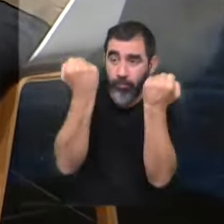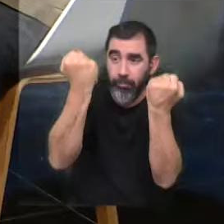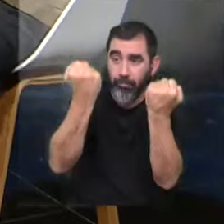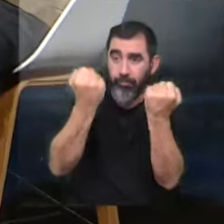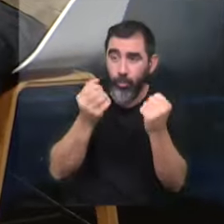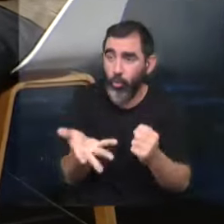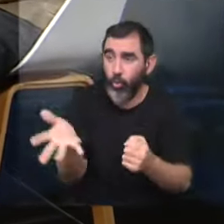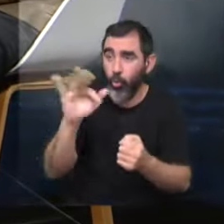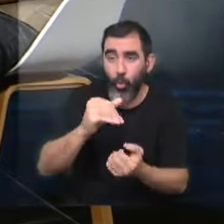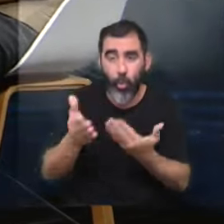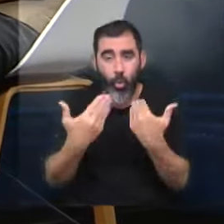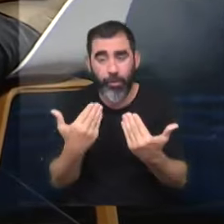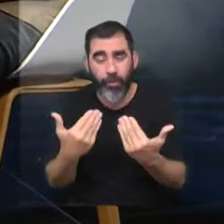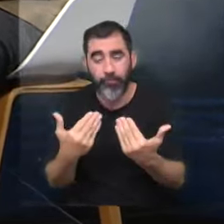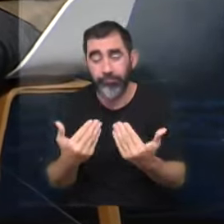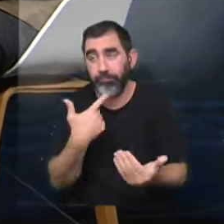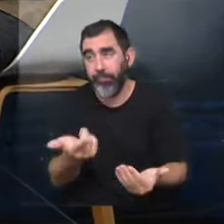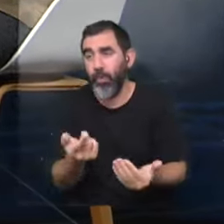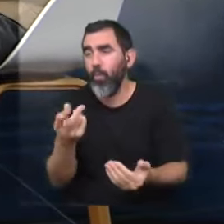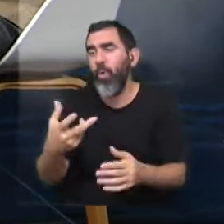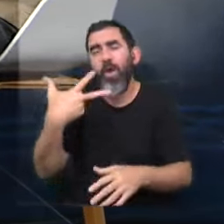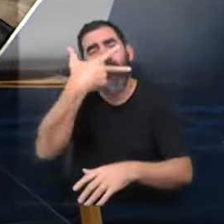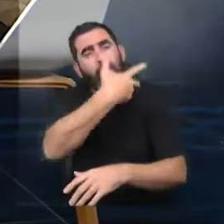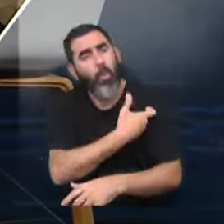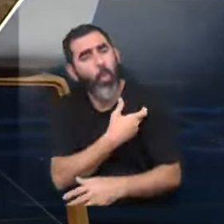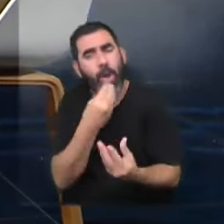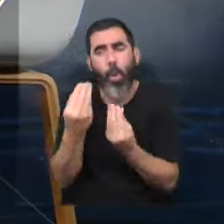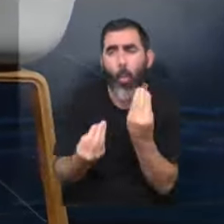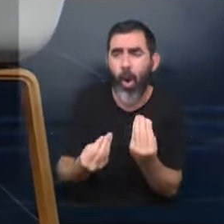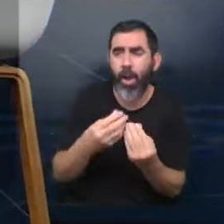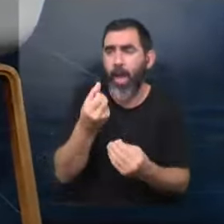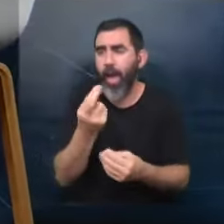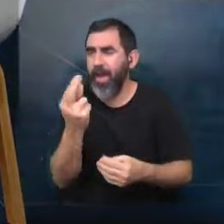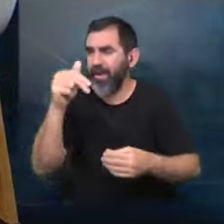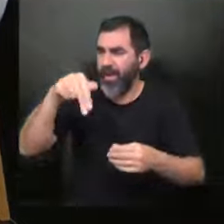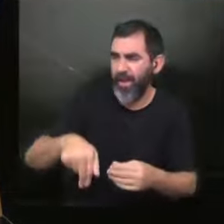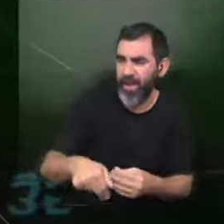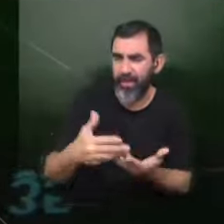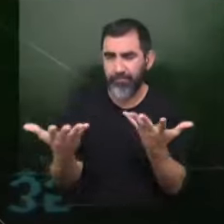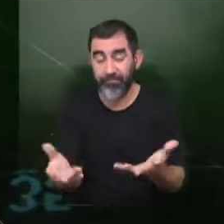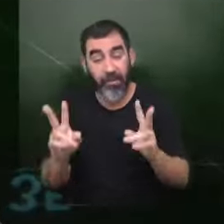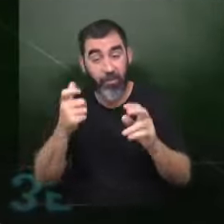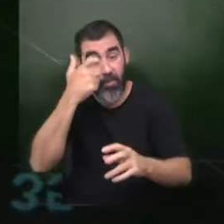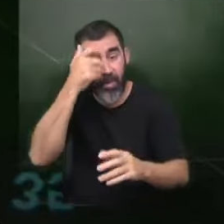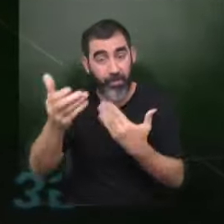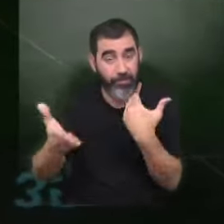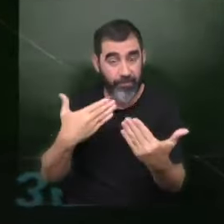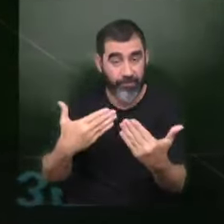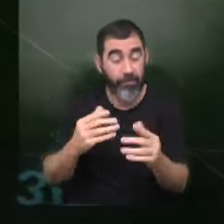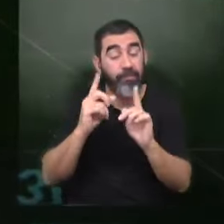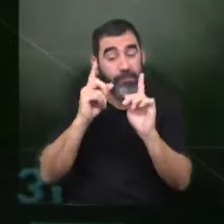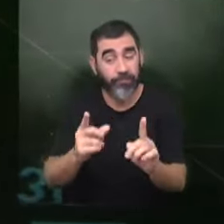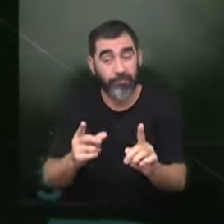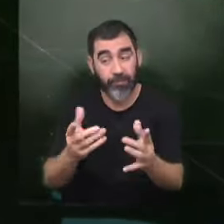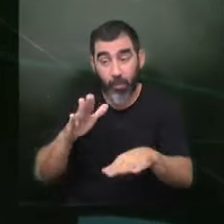desayuno, ¿no? O sea, hablábamos cuando... ¿Y vos qué vacuna te diste? Claro, no sé qué, o sea... De golpe entramos en los temas de ciencia y también registramos en